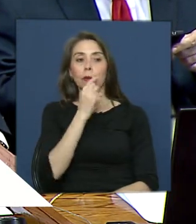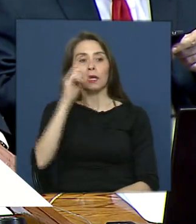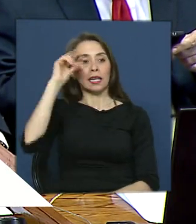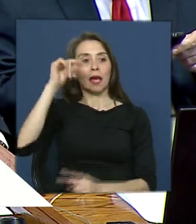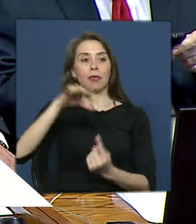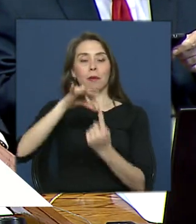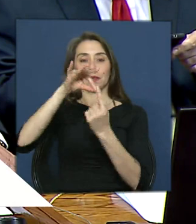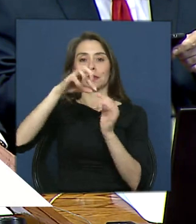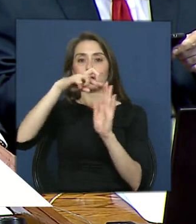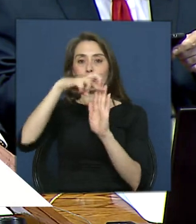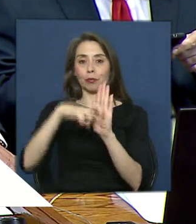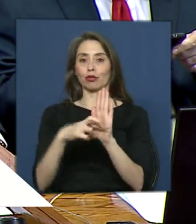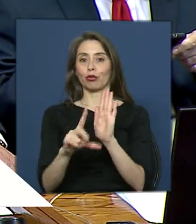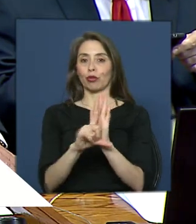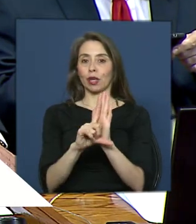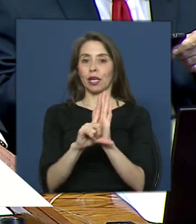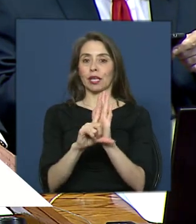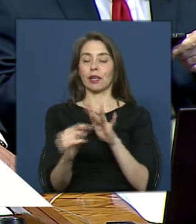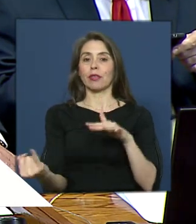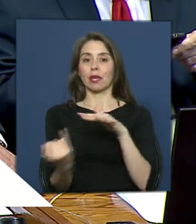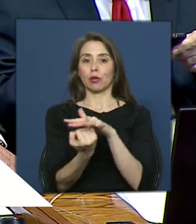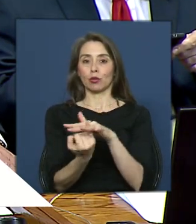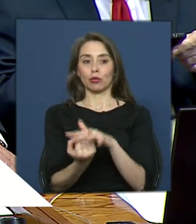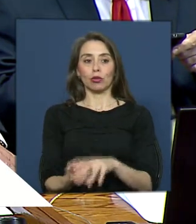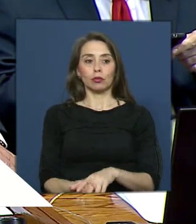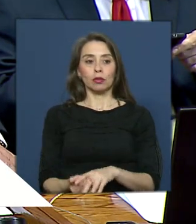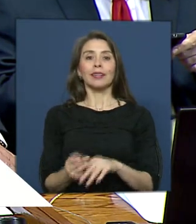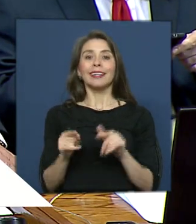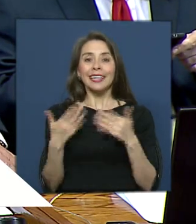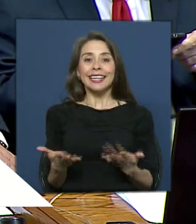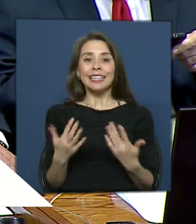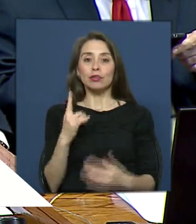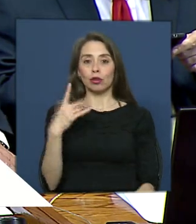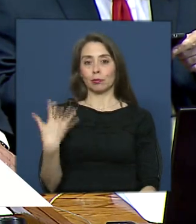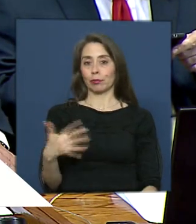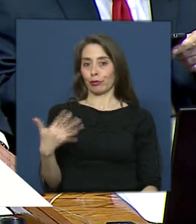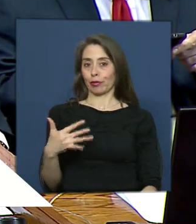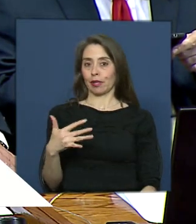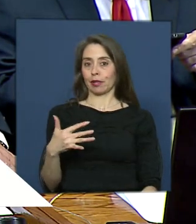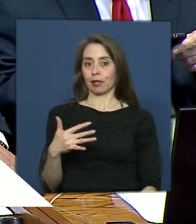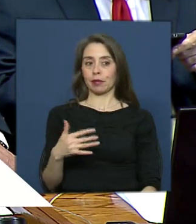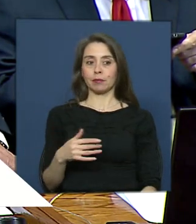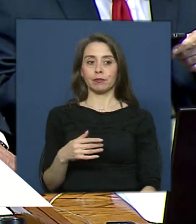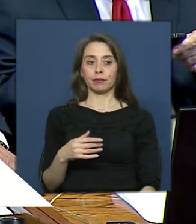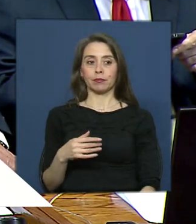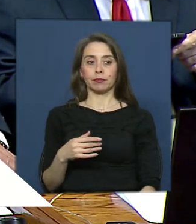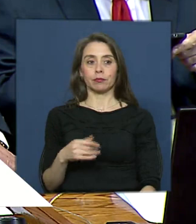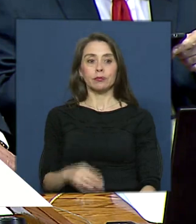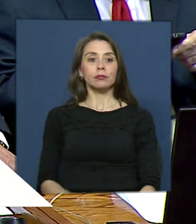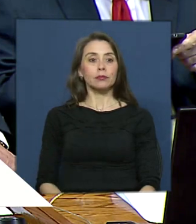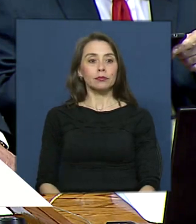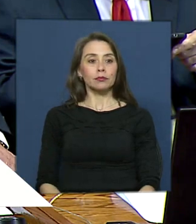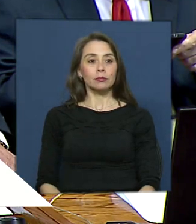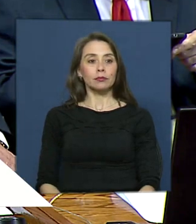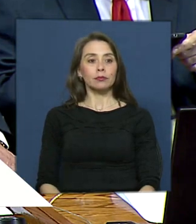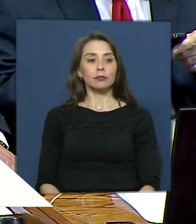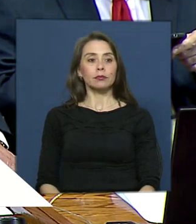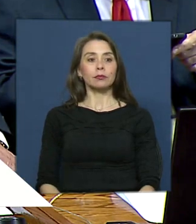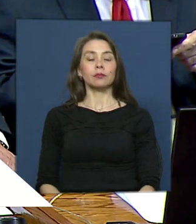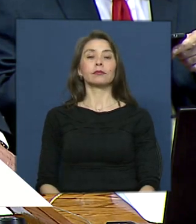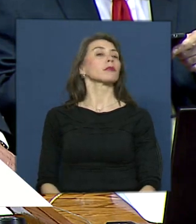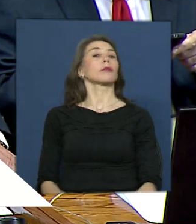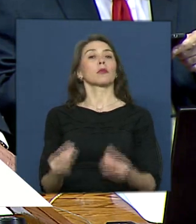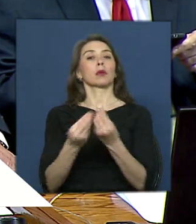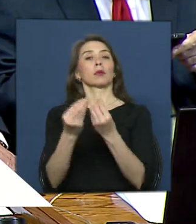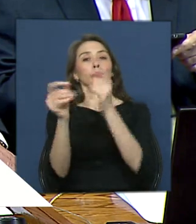del proyecto, ¿no es cierto?, de inclusión en esa materia. Eso es lo que nos importa, que pasen, y aún hay muchos que no